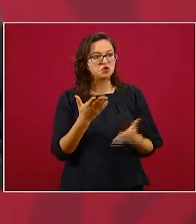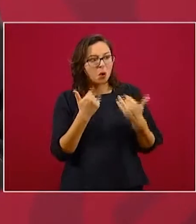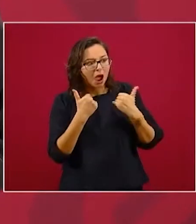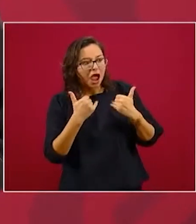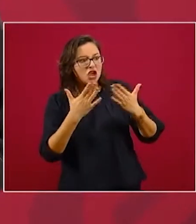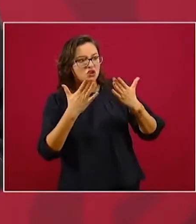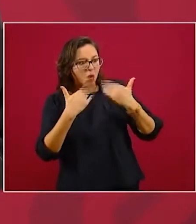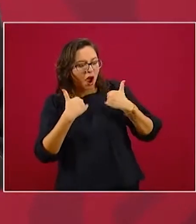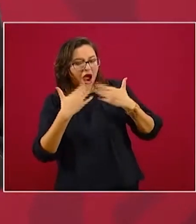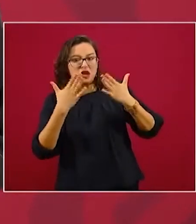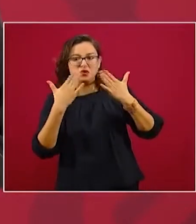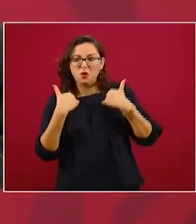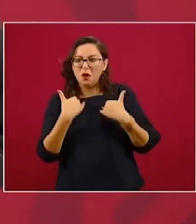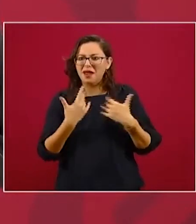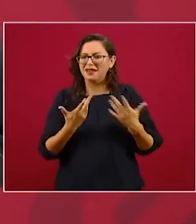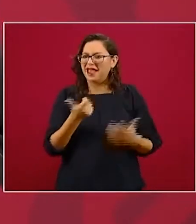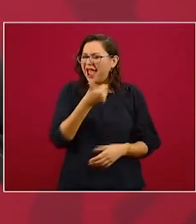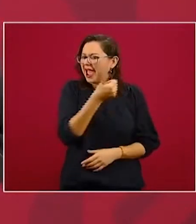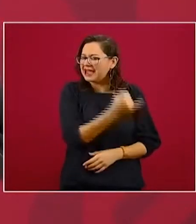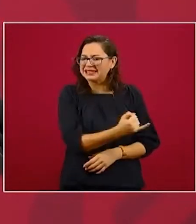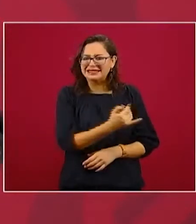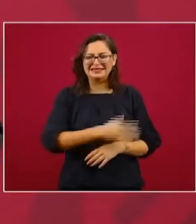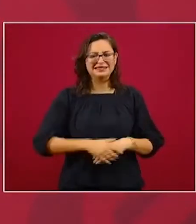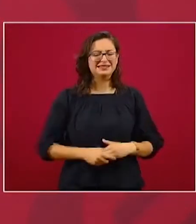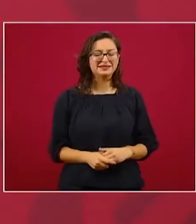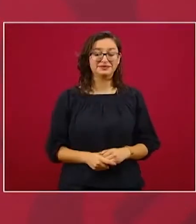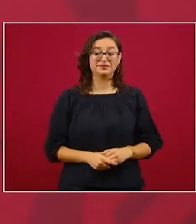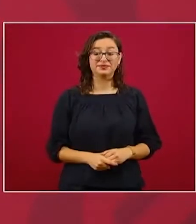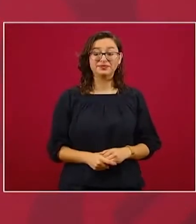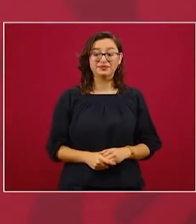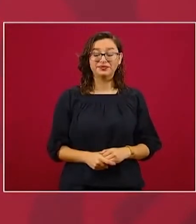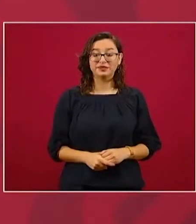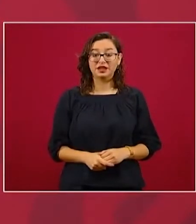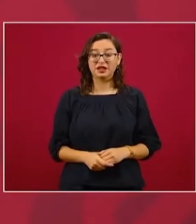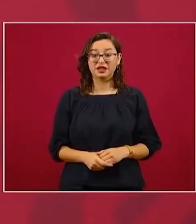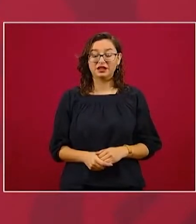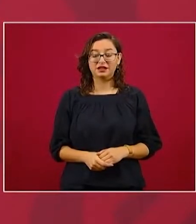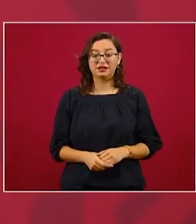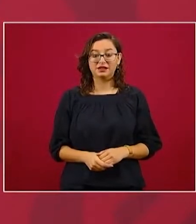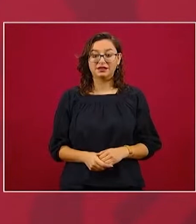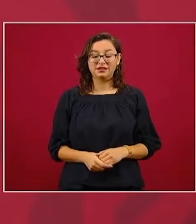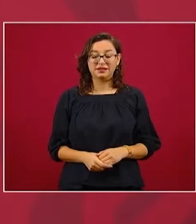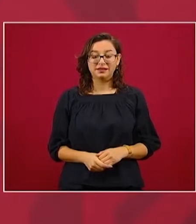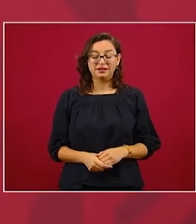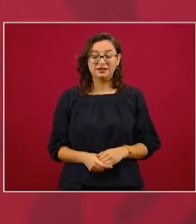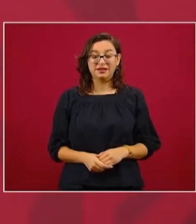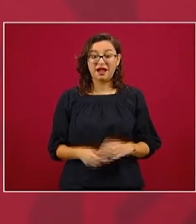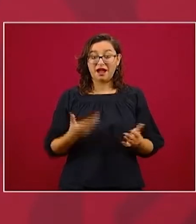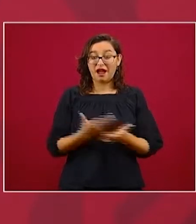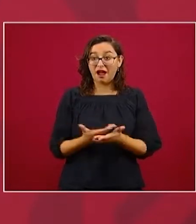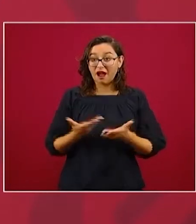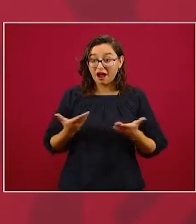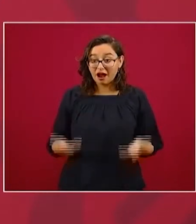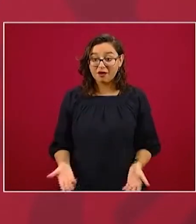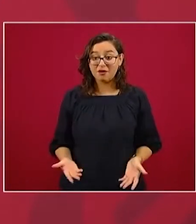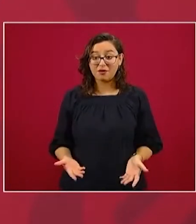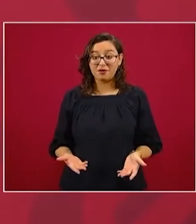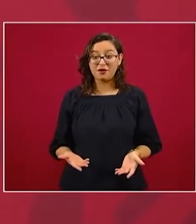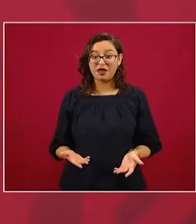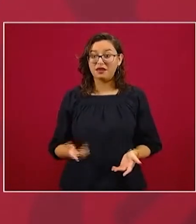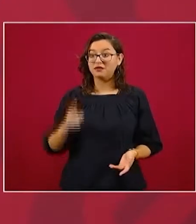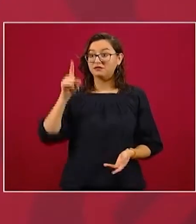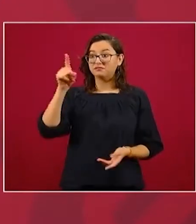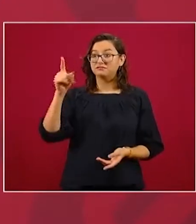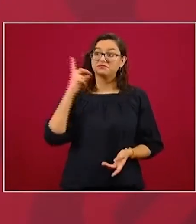el alcalde Manolo Jiménez lamentó su actuar ante la adversidad. Manifestó que México vive hoy severos problemas económicos, de